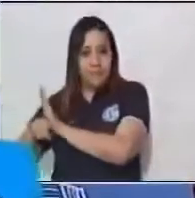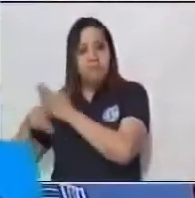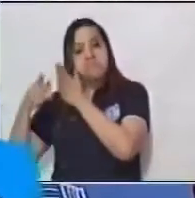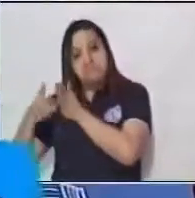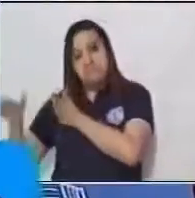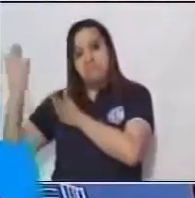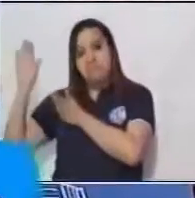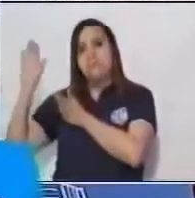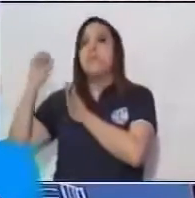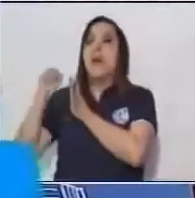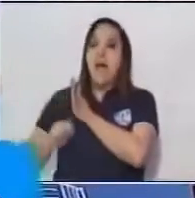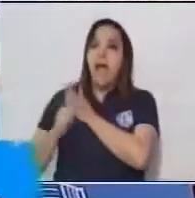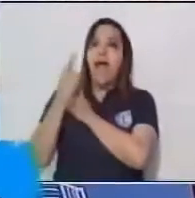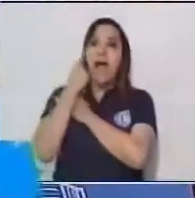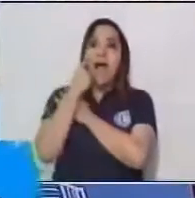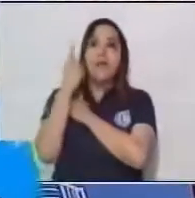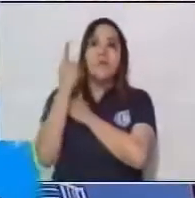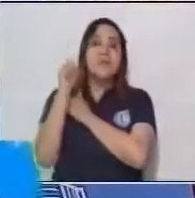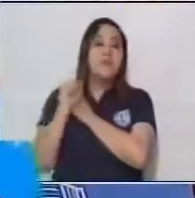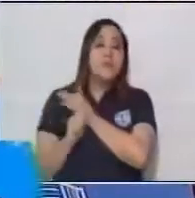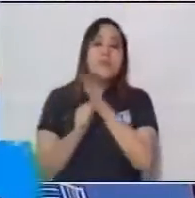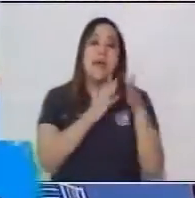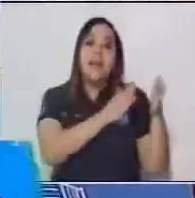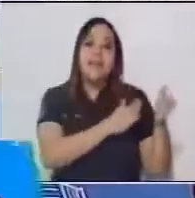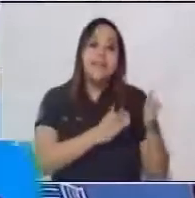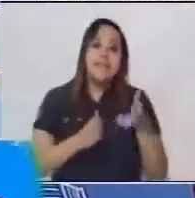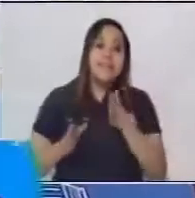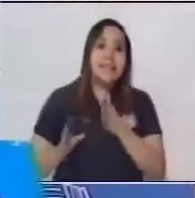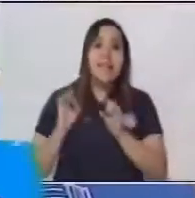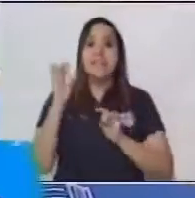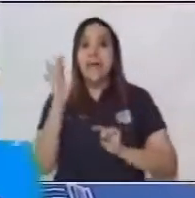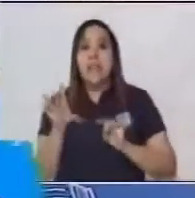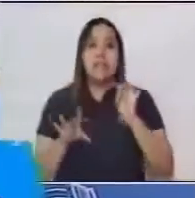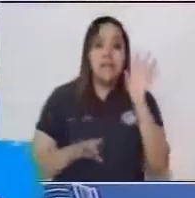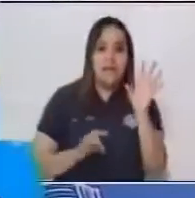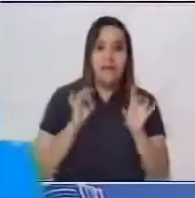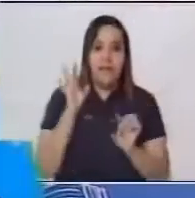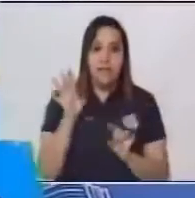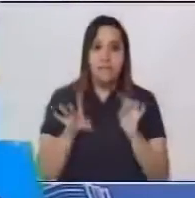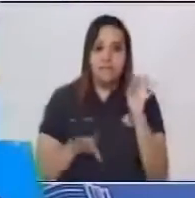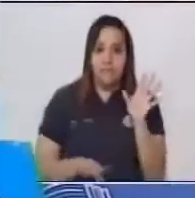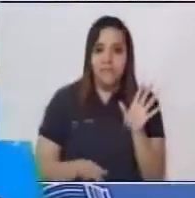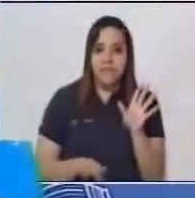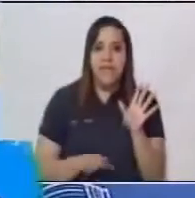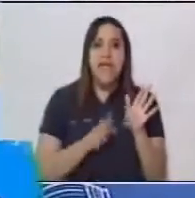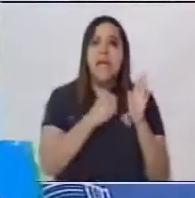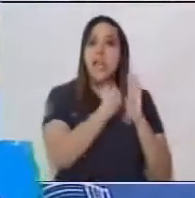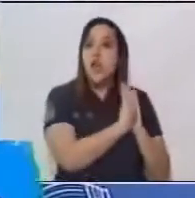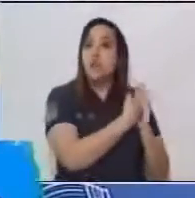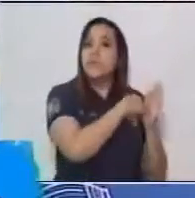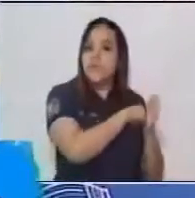donde podemos identificar que una serie es alterna o alternada, en los signos.